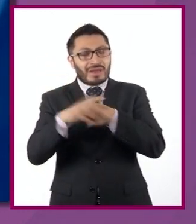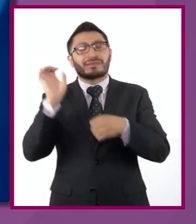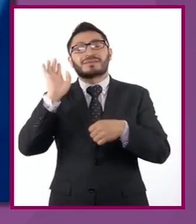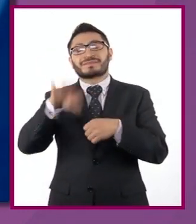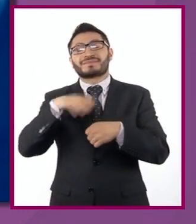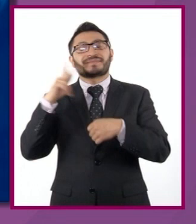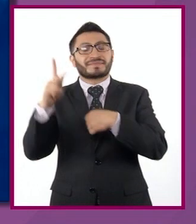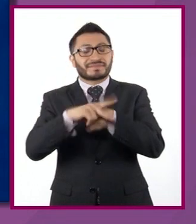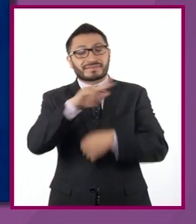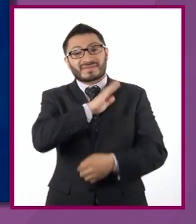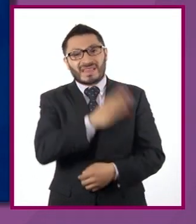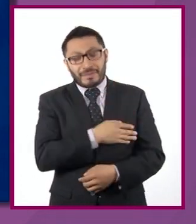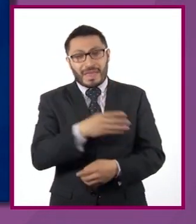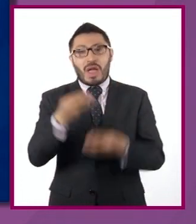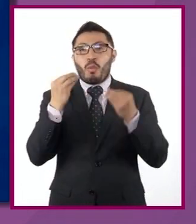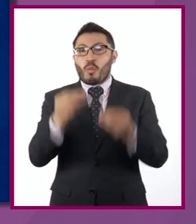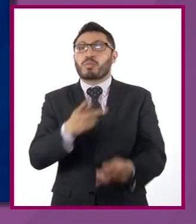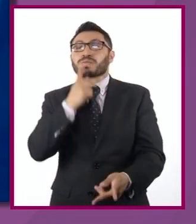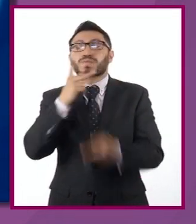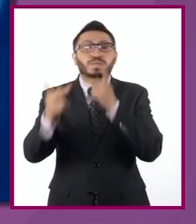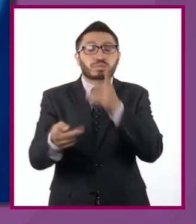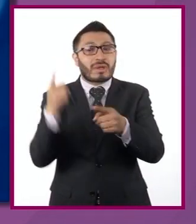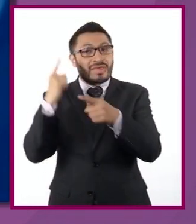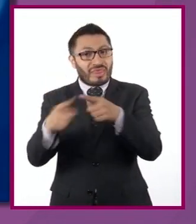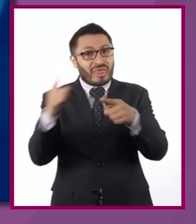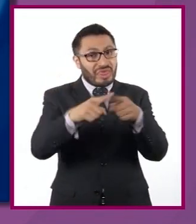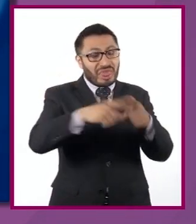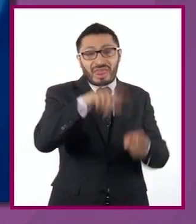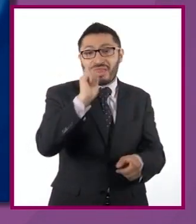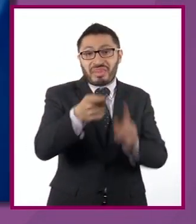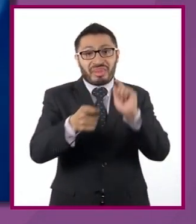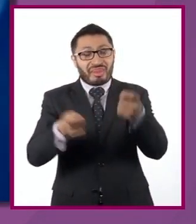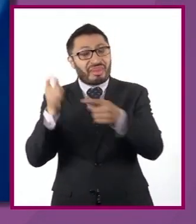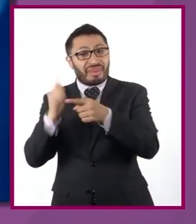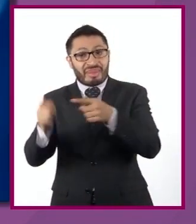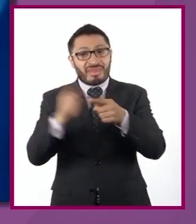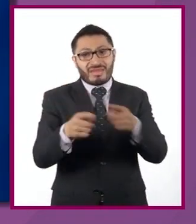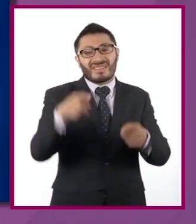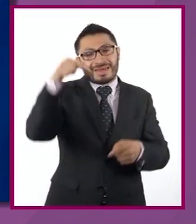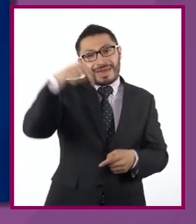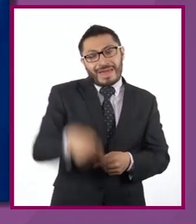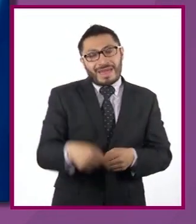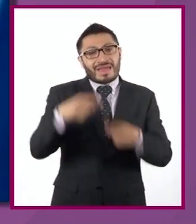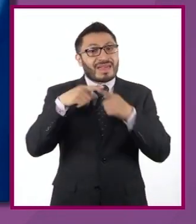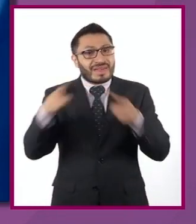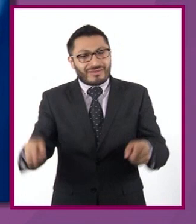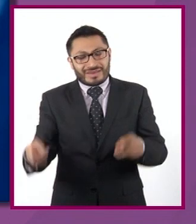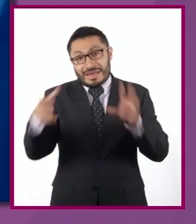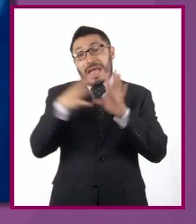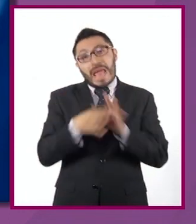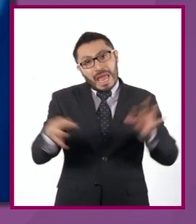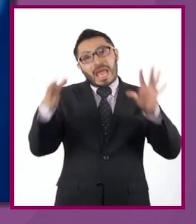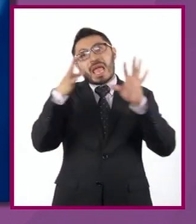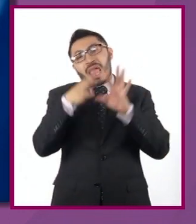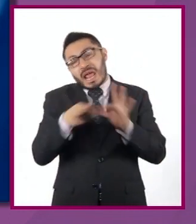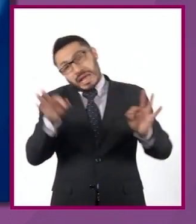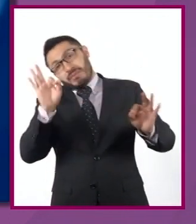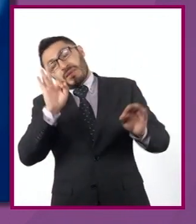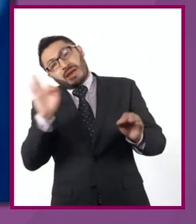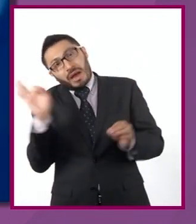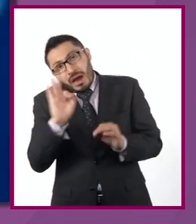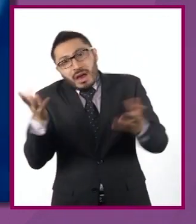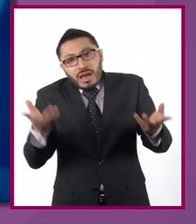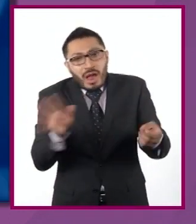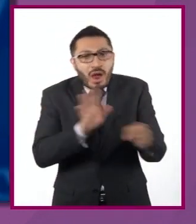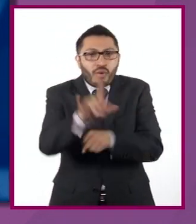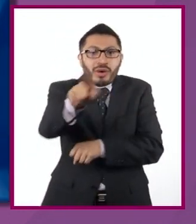porque hay muchas palabras que tienen otro significado que no tienen el de aquí. A veces tienes que explicarlo, igual si quieres